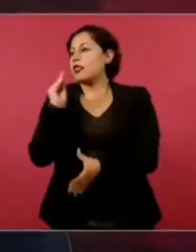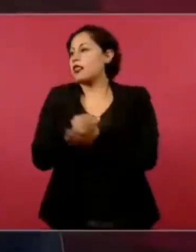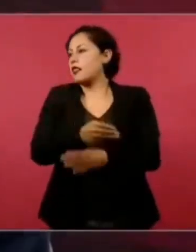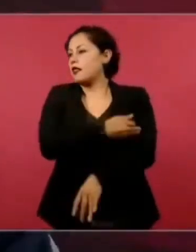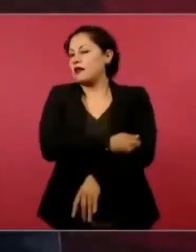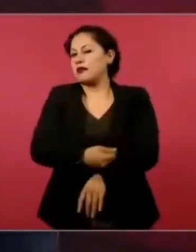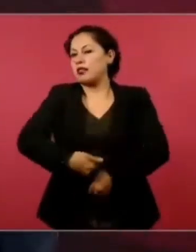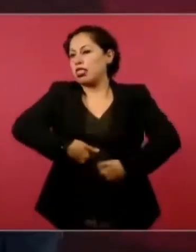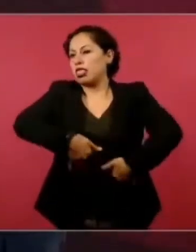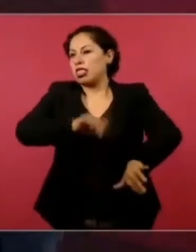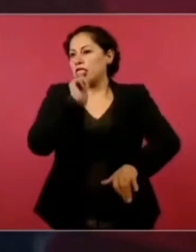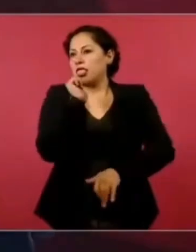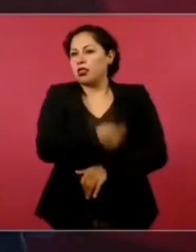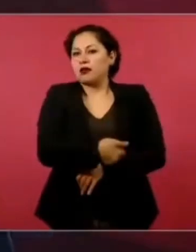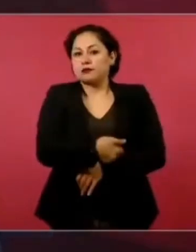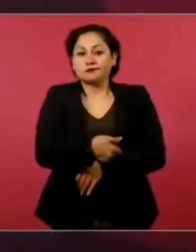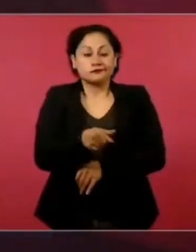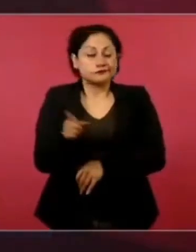Por eso con